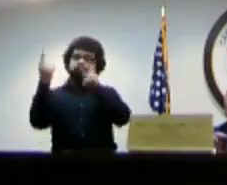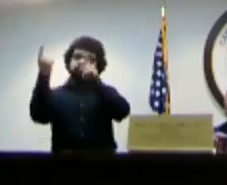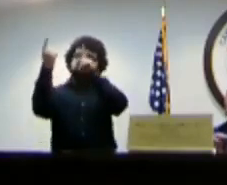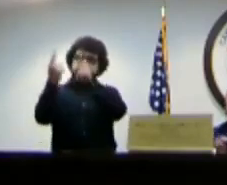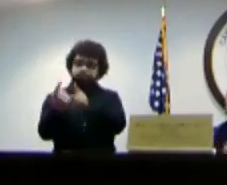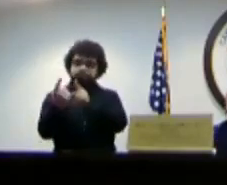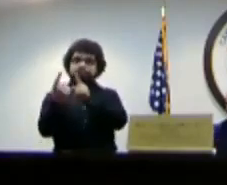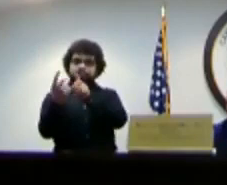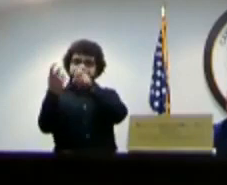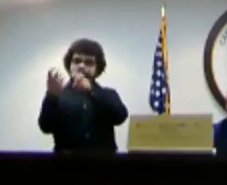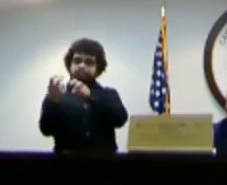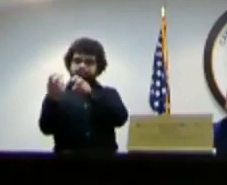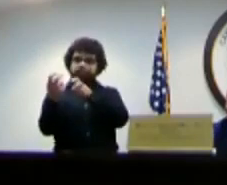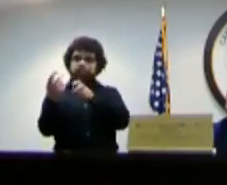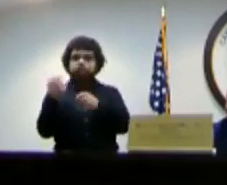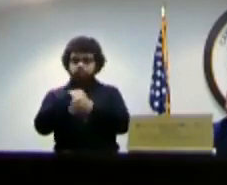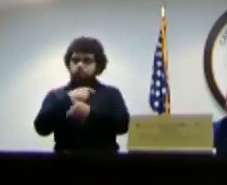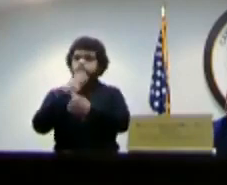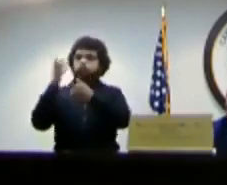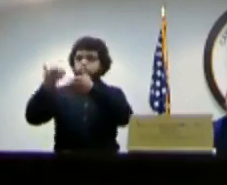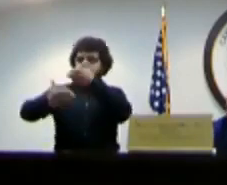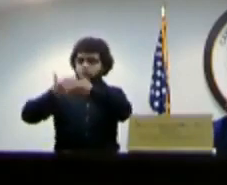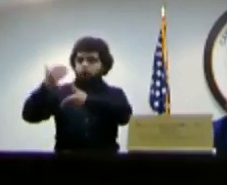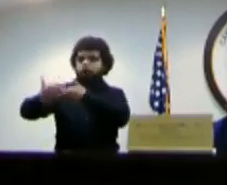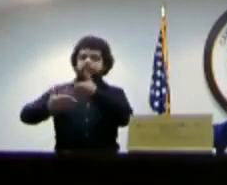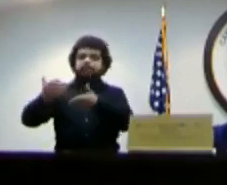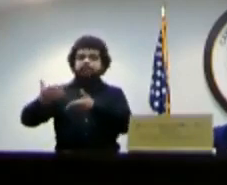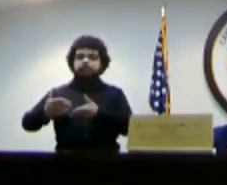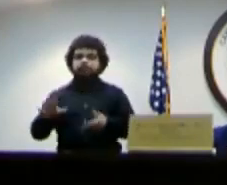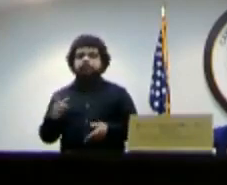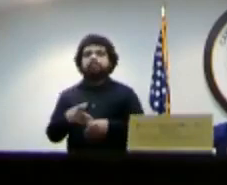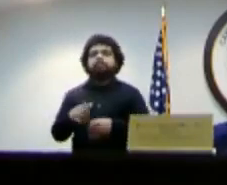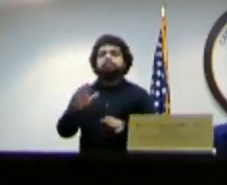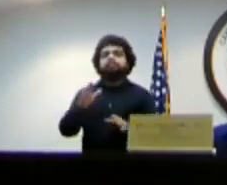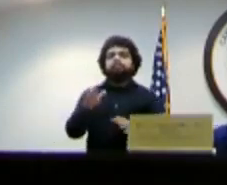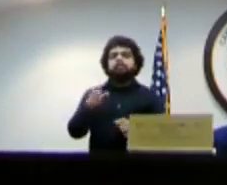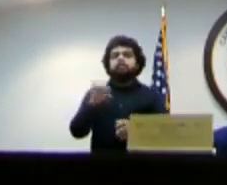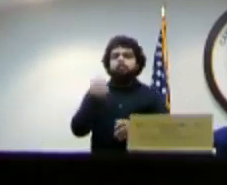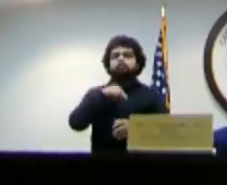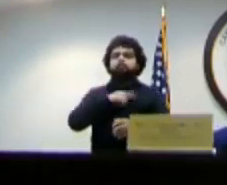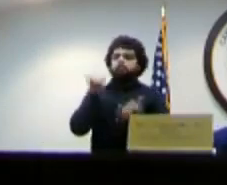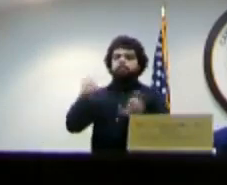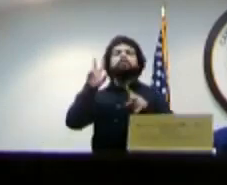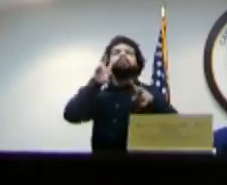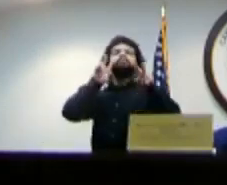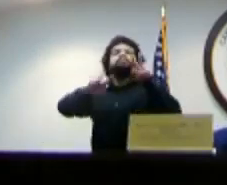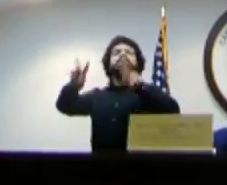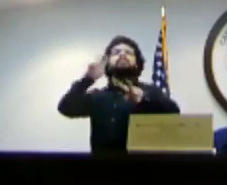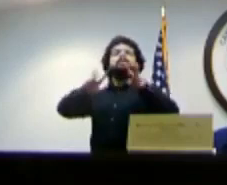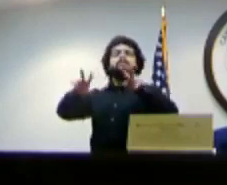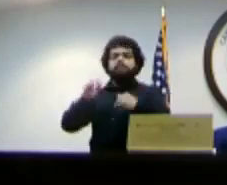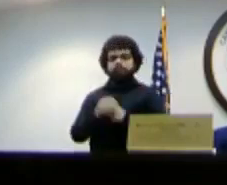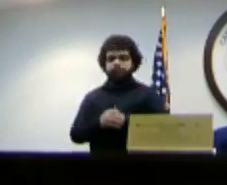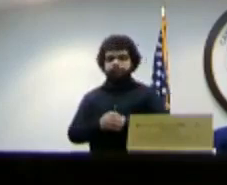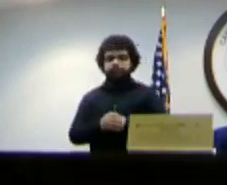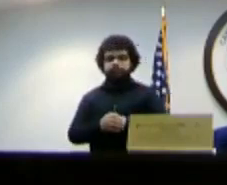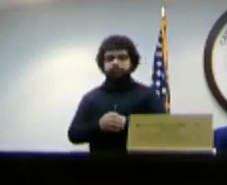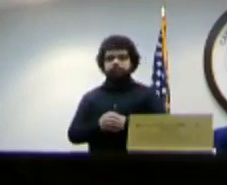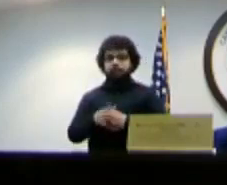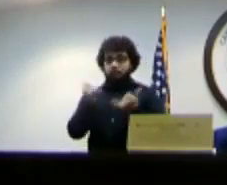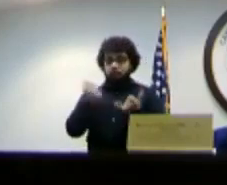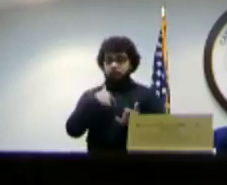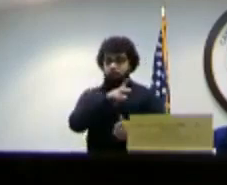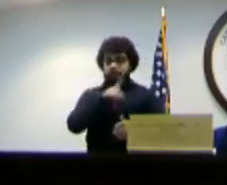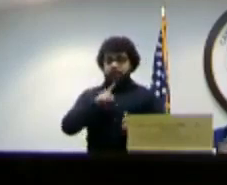trabajo, nosotros coordinamos con los ingenieros. ¿Y cómo sabemos nosotros ahora? Estamos fiscalizando. ¿Cómo yo ahora como legislador